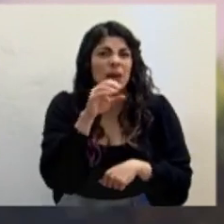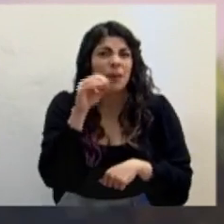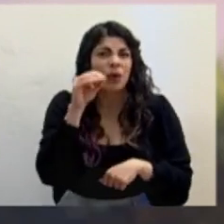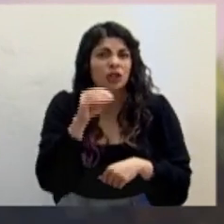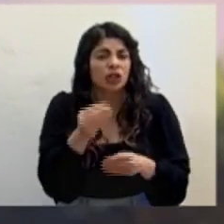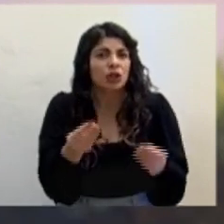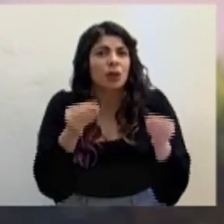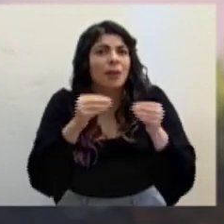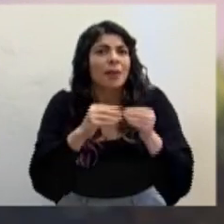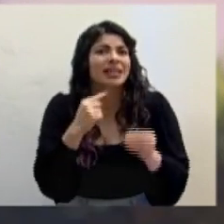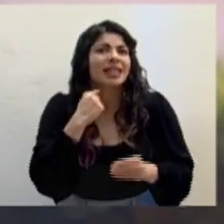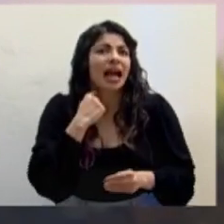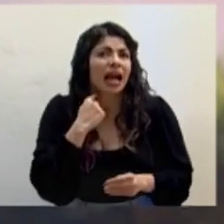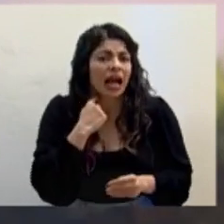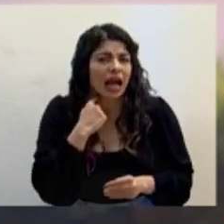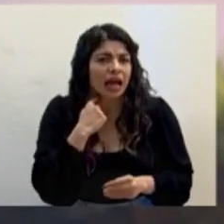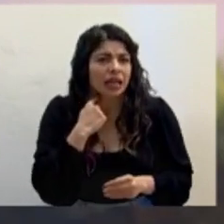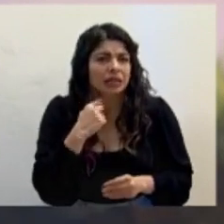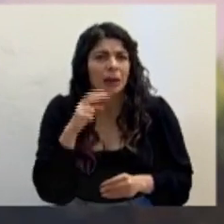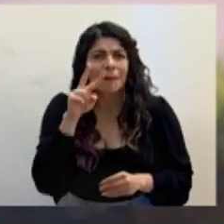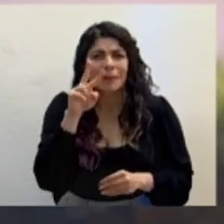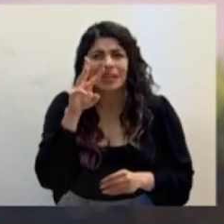más caras, específicamente